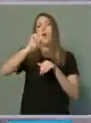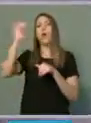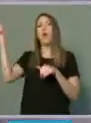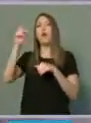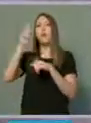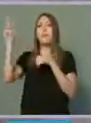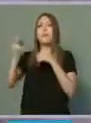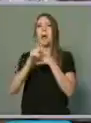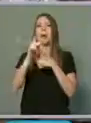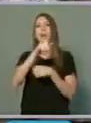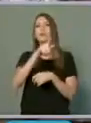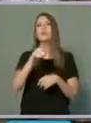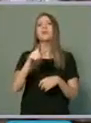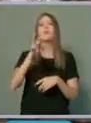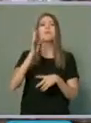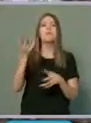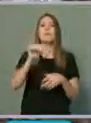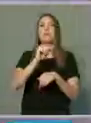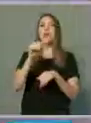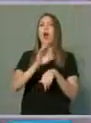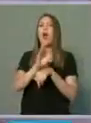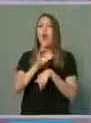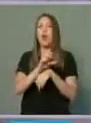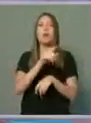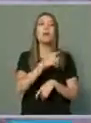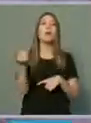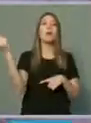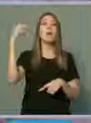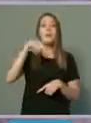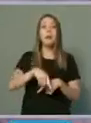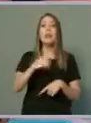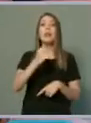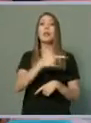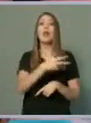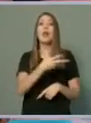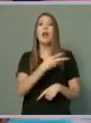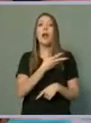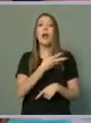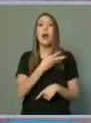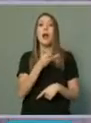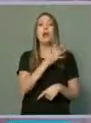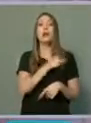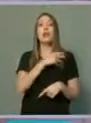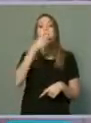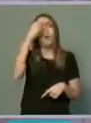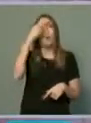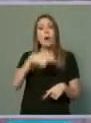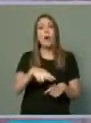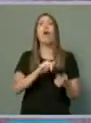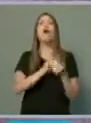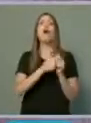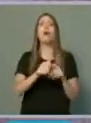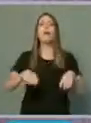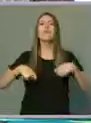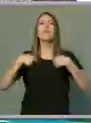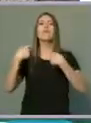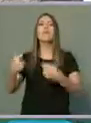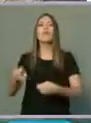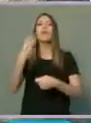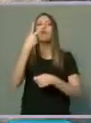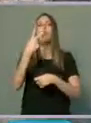ya no son 2 años. Ya no son 5, ya son 2. Si tú estás casado con un mexicano, igual son 2. Si vamos a naturalizar